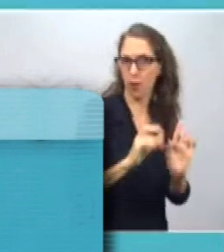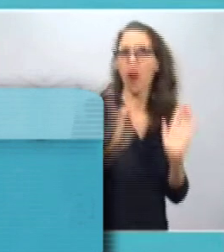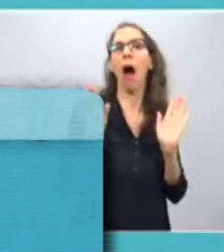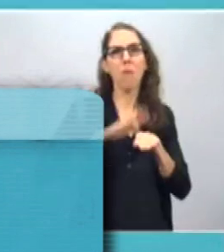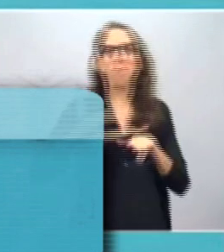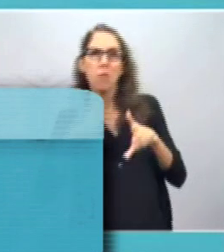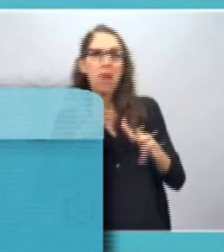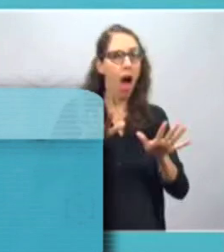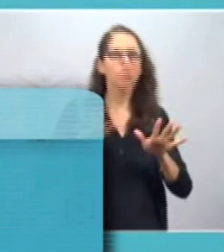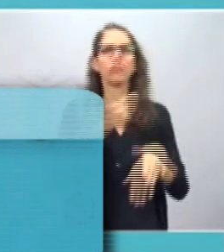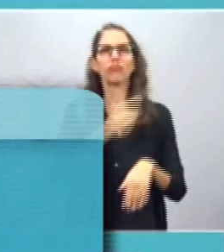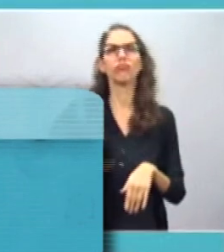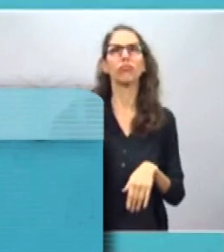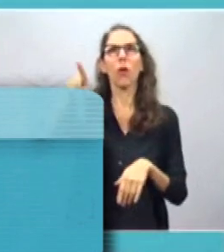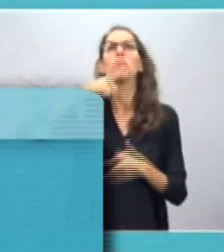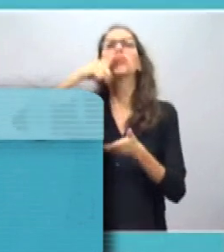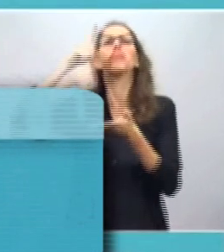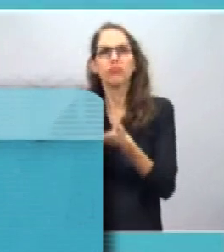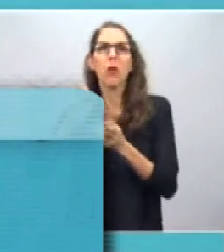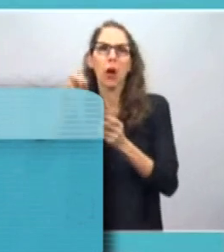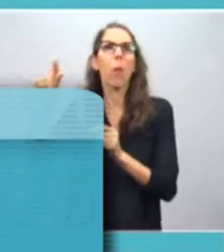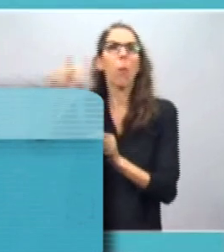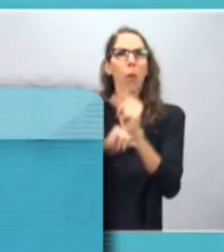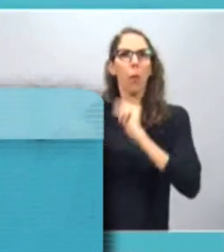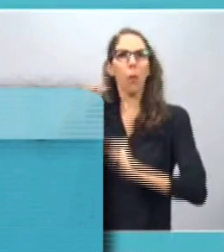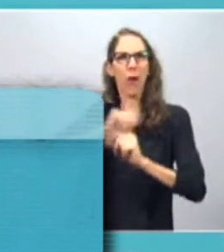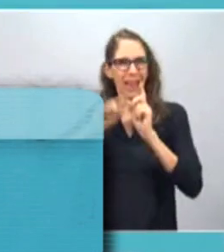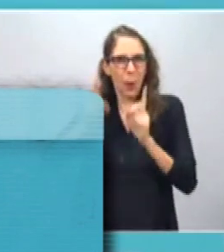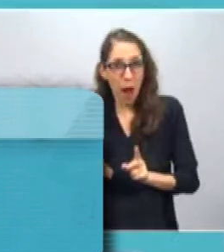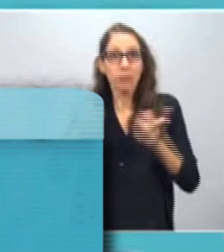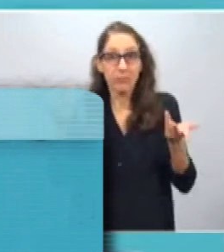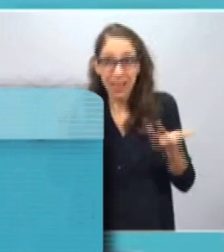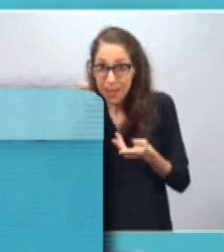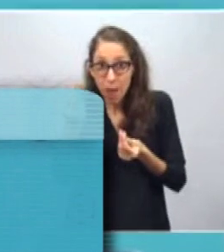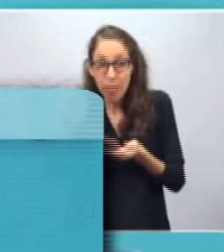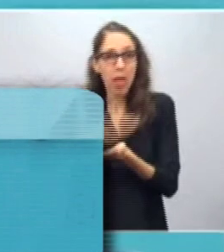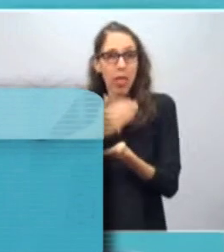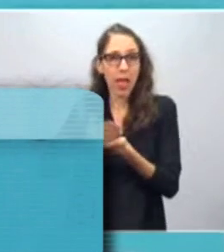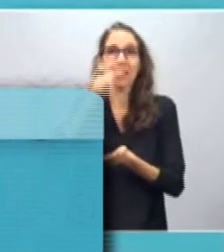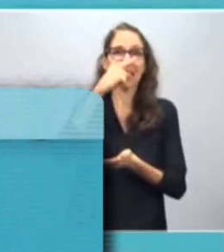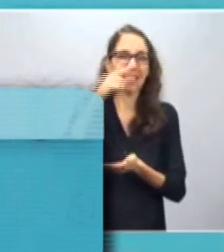decidió compensar a esas provincias. Hoy se le están debiendo a la provincia de Buenos Aires